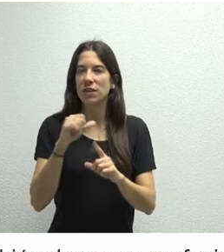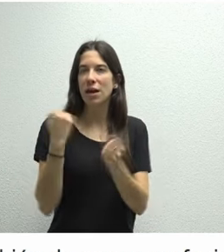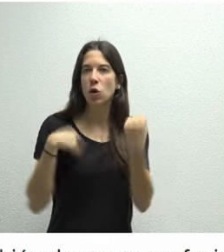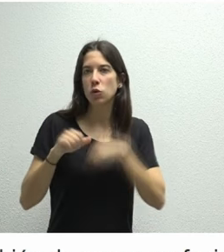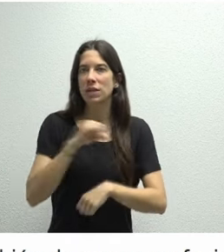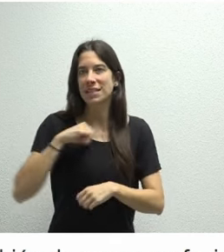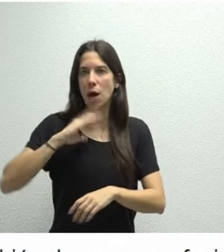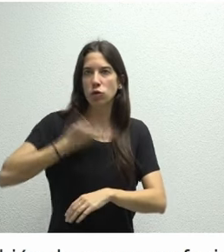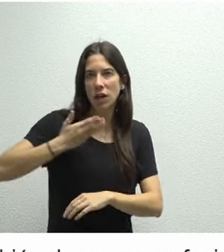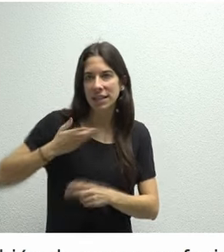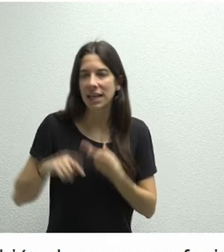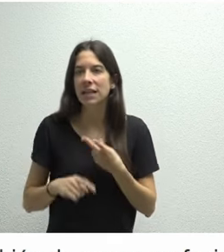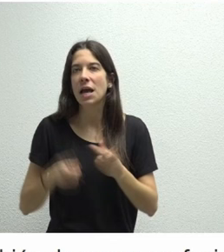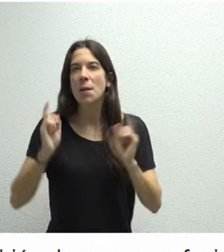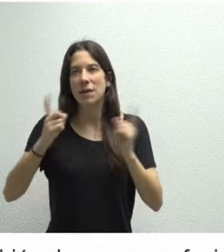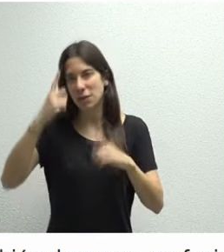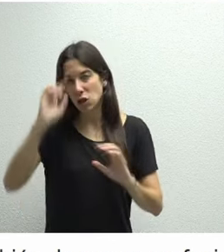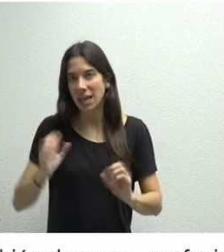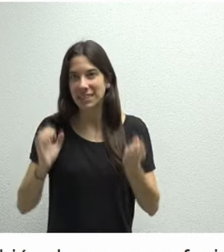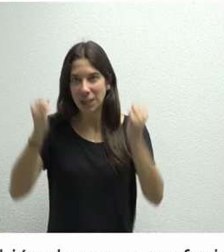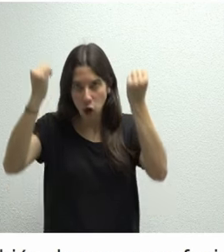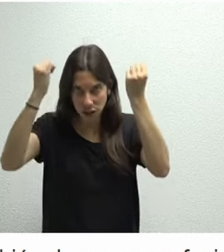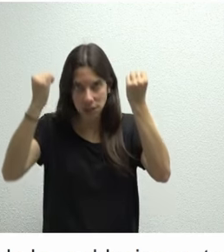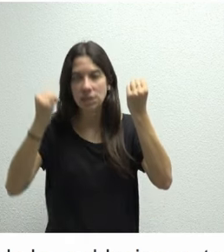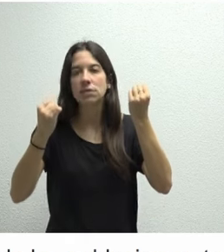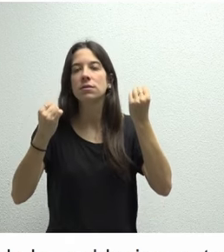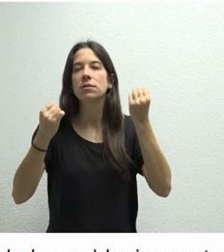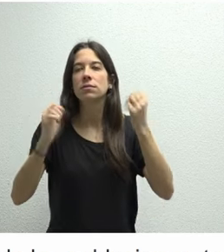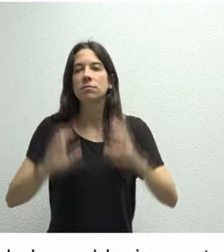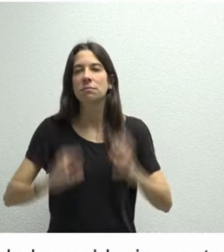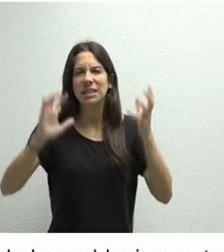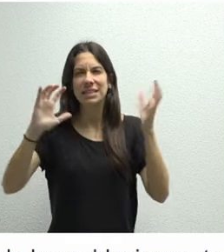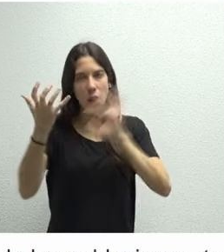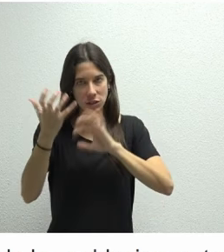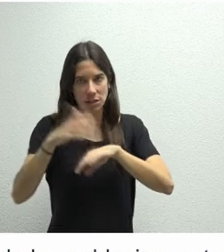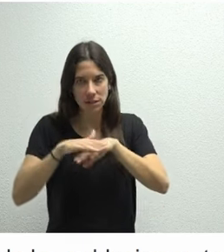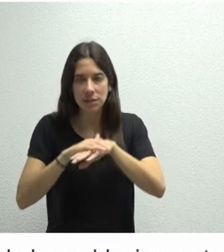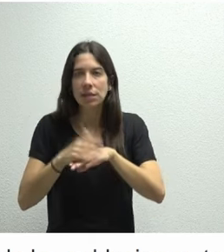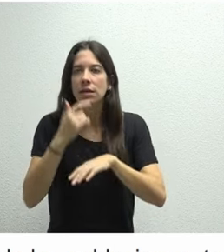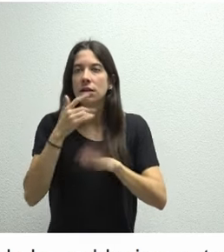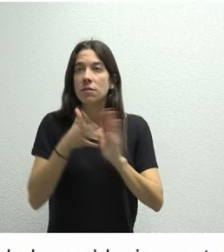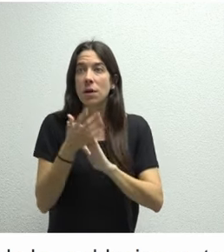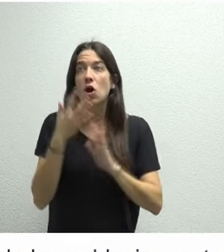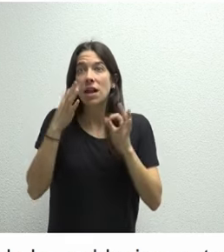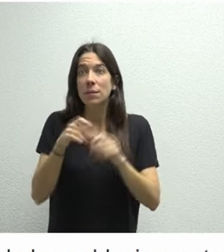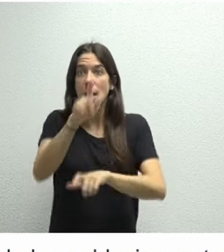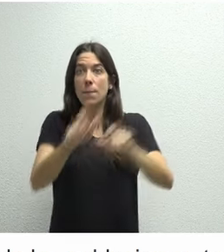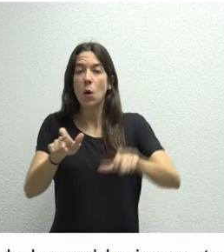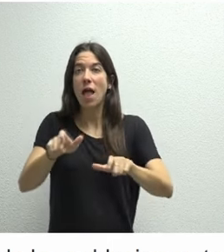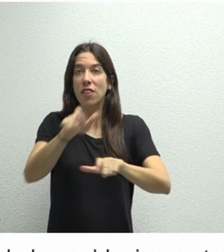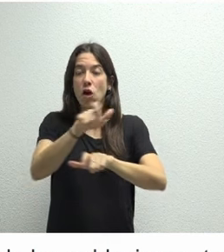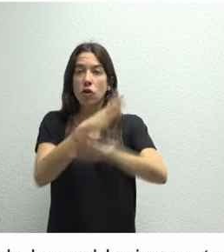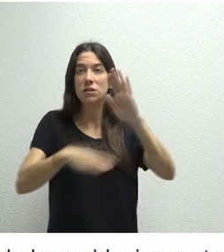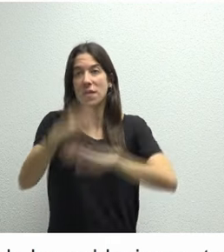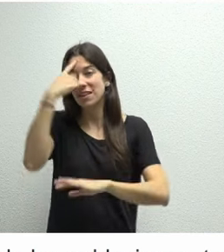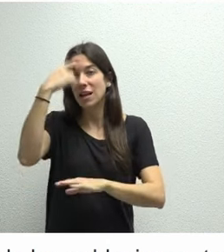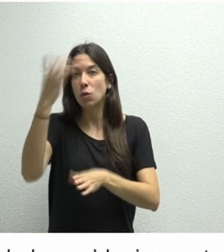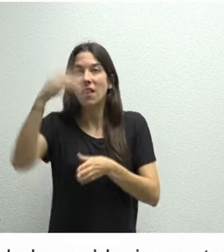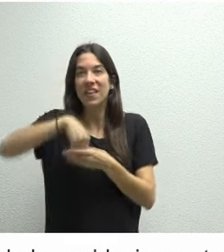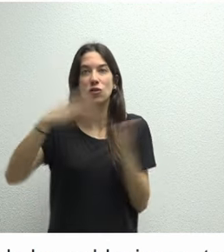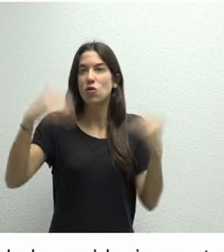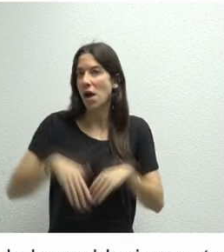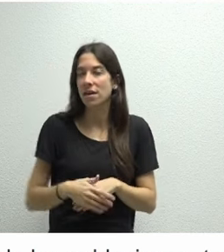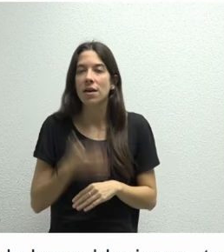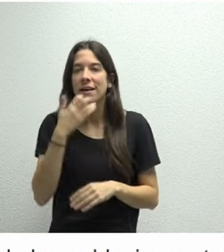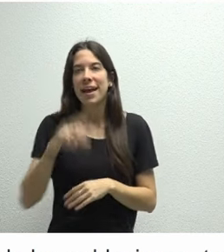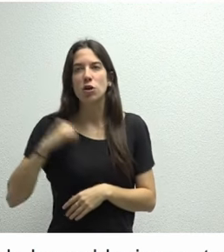psicosis por supuesto todos ellos e donde la población de discapacidad intelectual no está incumplida eh No está tampoco en hospital de